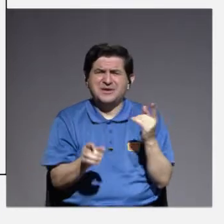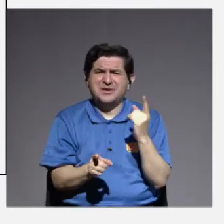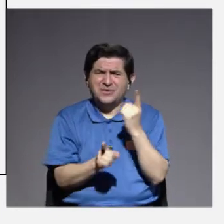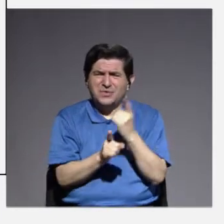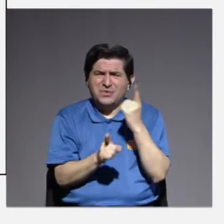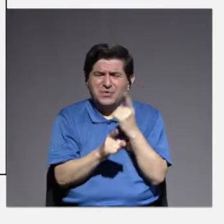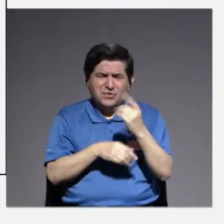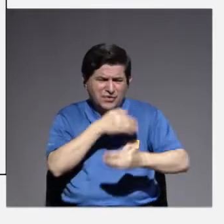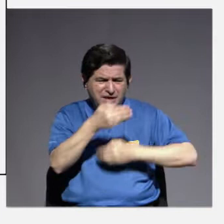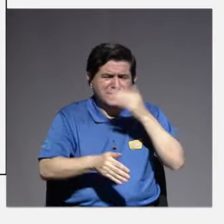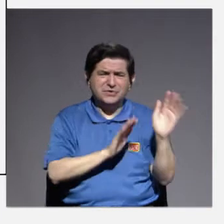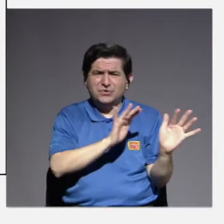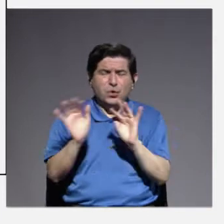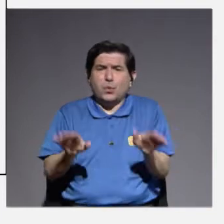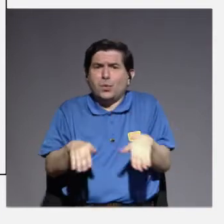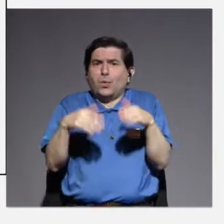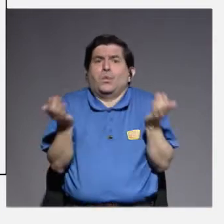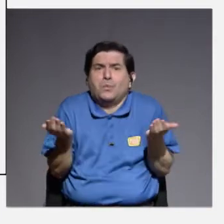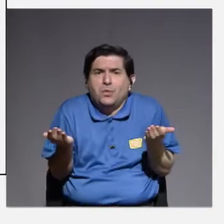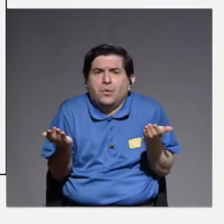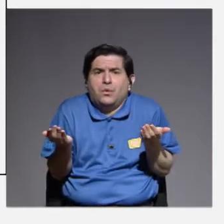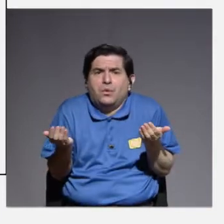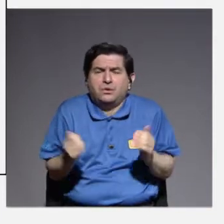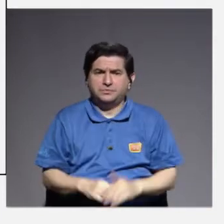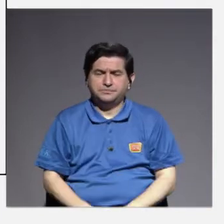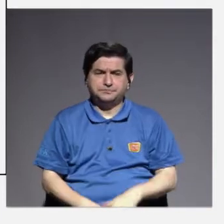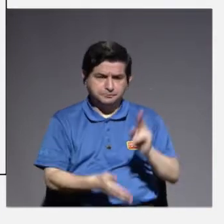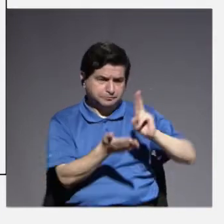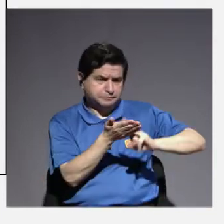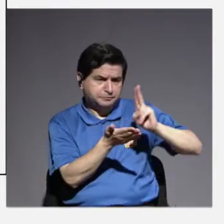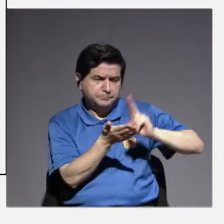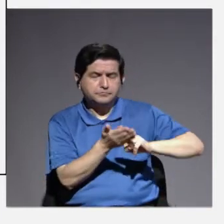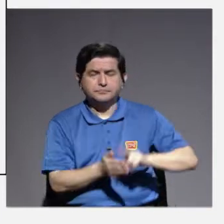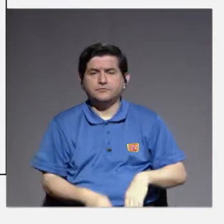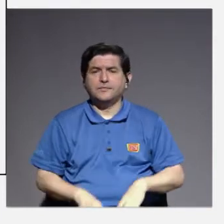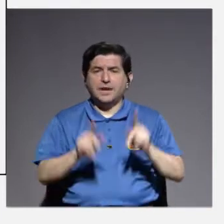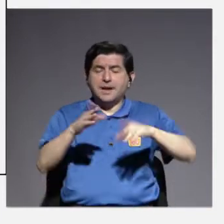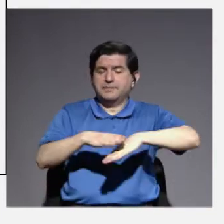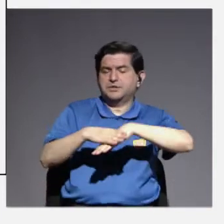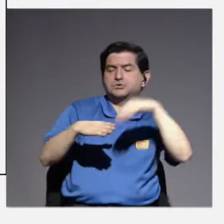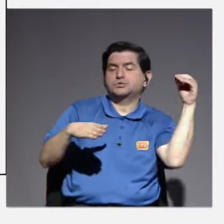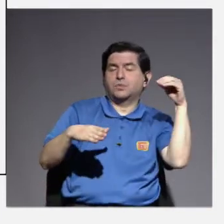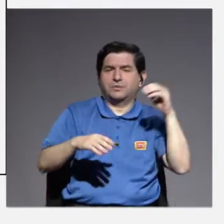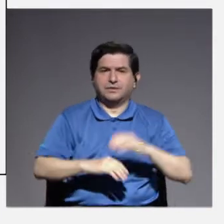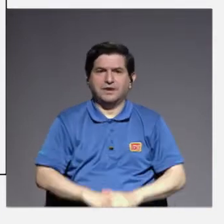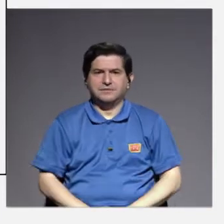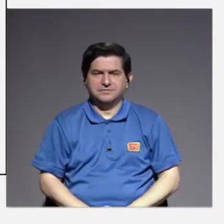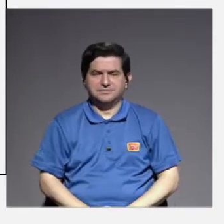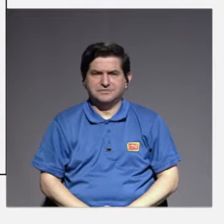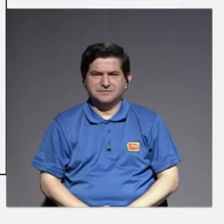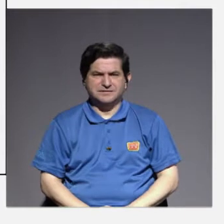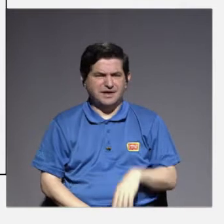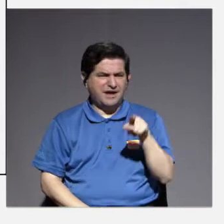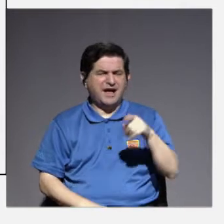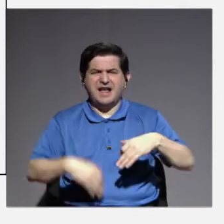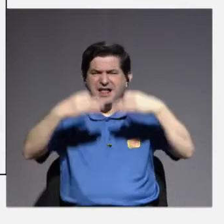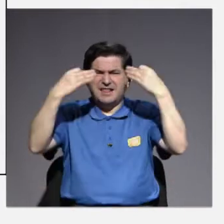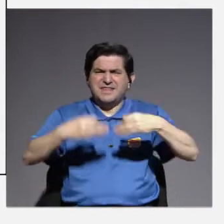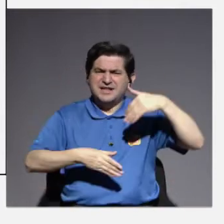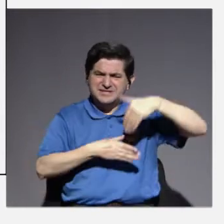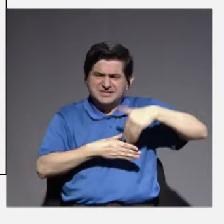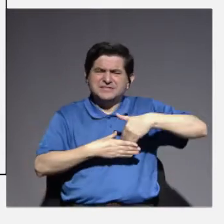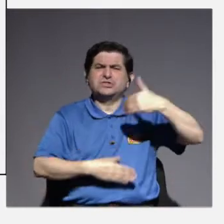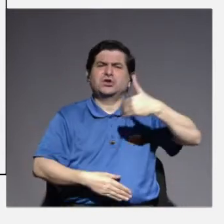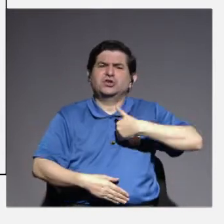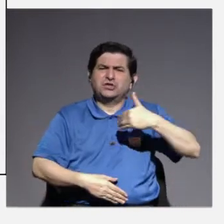hacia la digitalización? Incluso cuando se contratan fuentes externas, ¿cuál es el tomador de decisión interno que